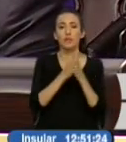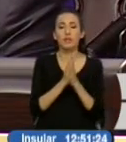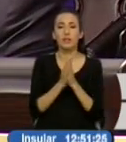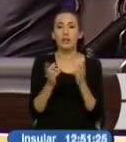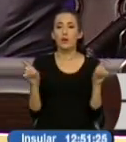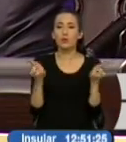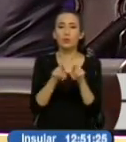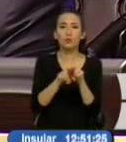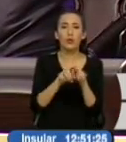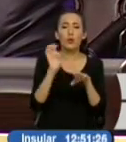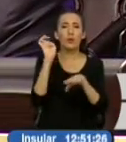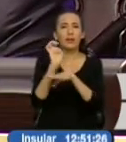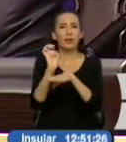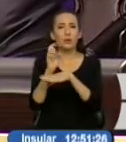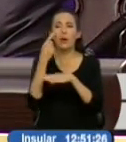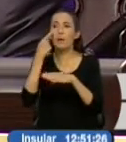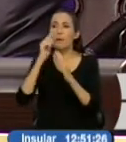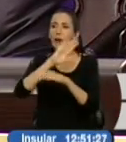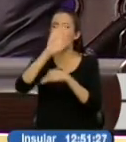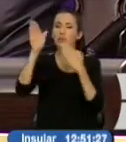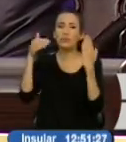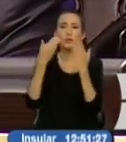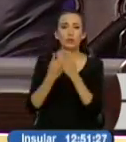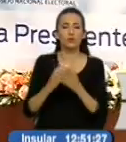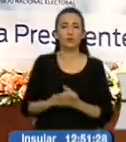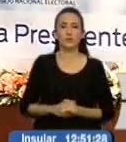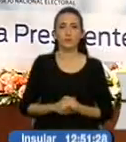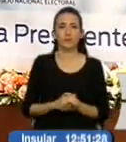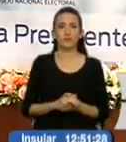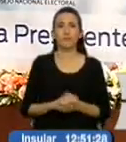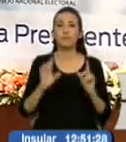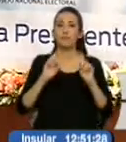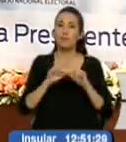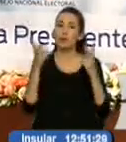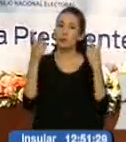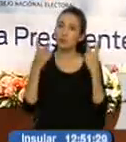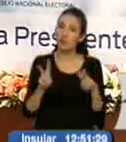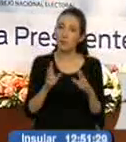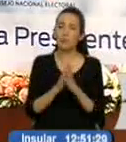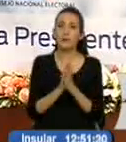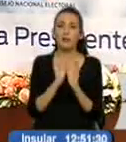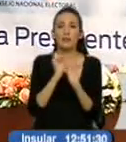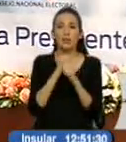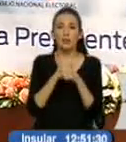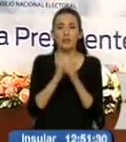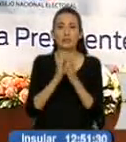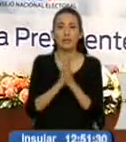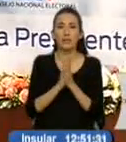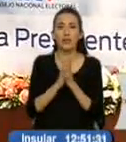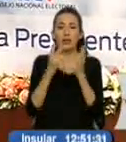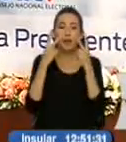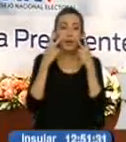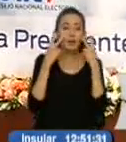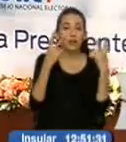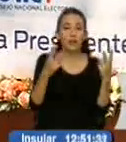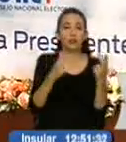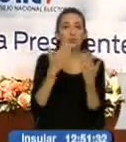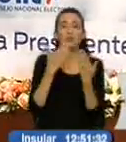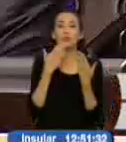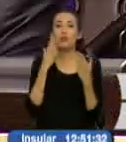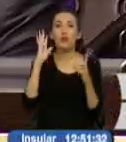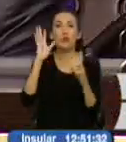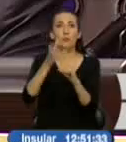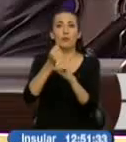democracia un Ecuador para todas y todos. Pero se lo debe hacer, añadió, reconociendo lo alcanzado en una